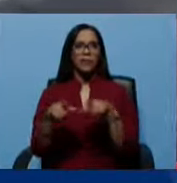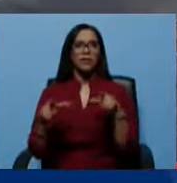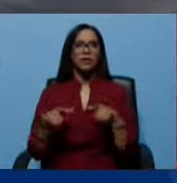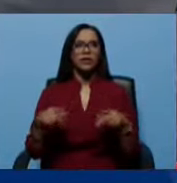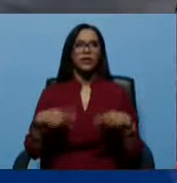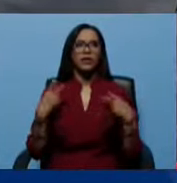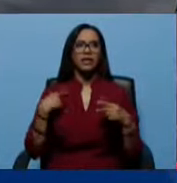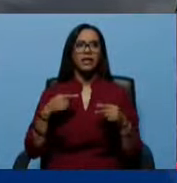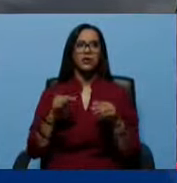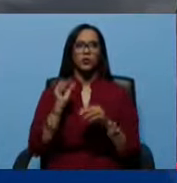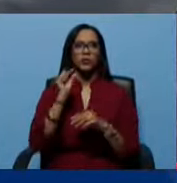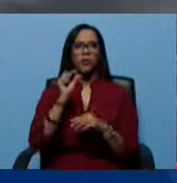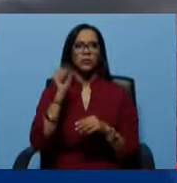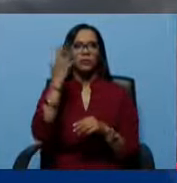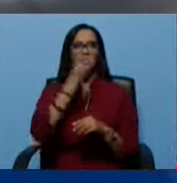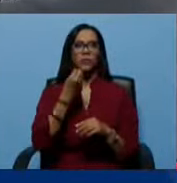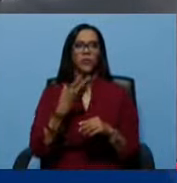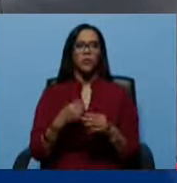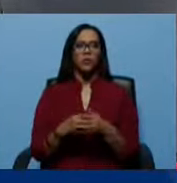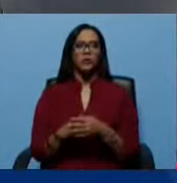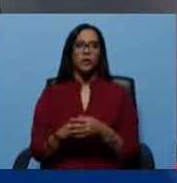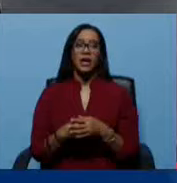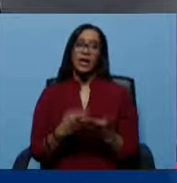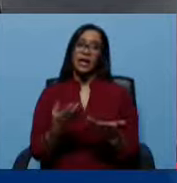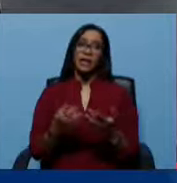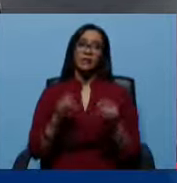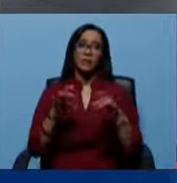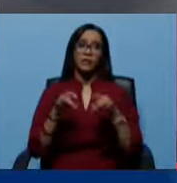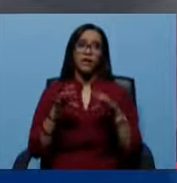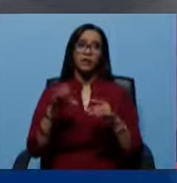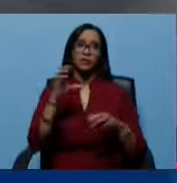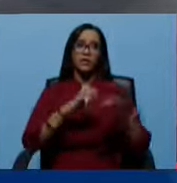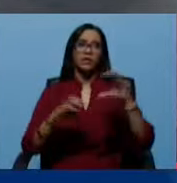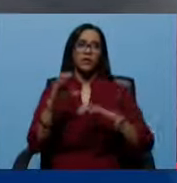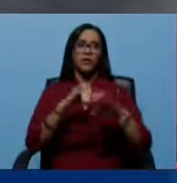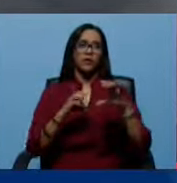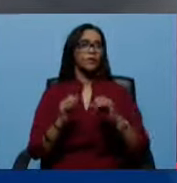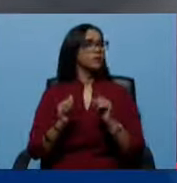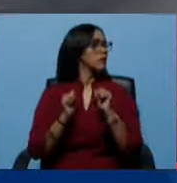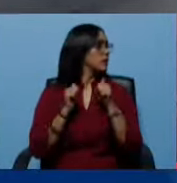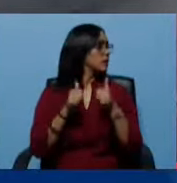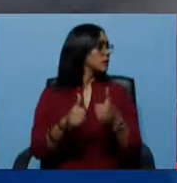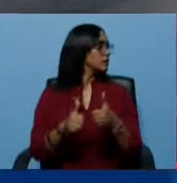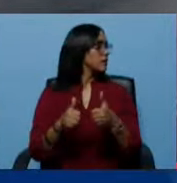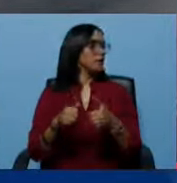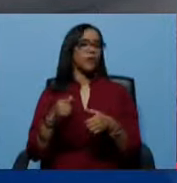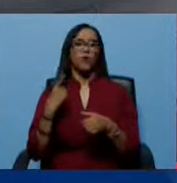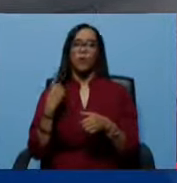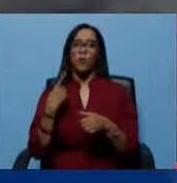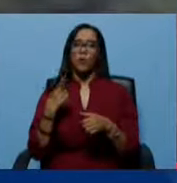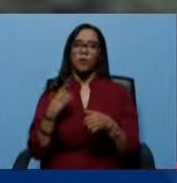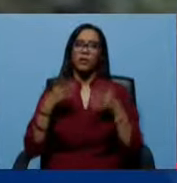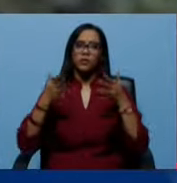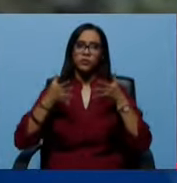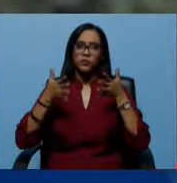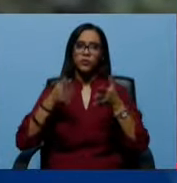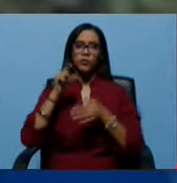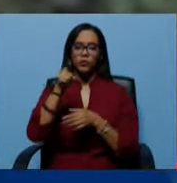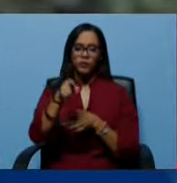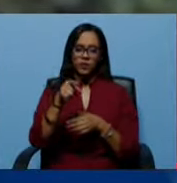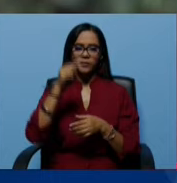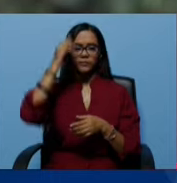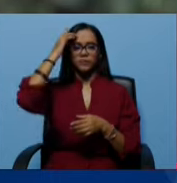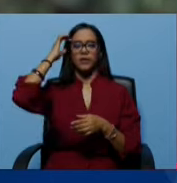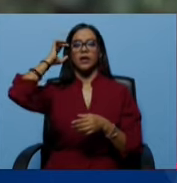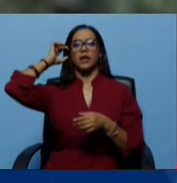sus momentos hermosos. En el caso del semillero científico, iniciamos por una instrucción de usted a convocar desde las escuelas, desde los espacios